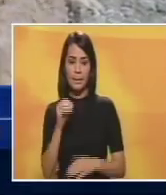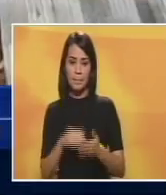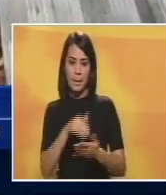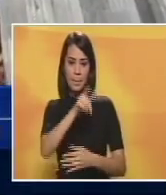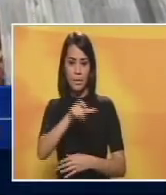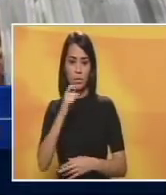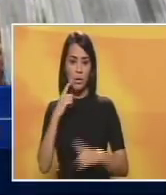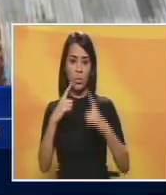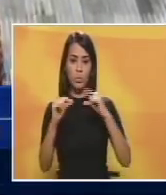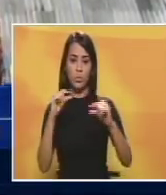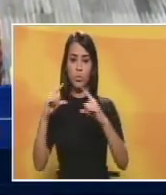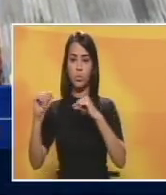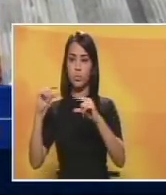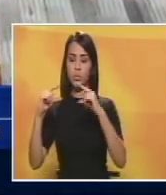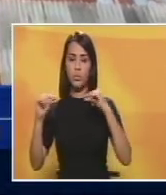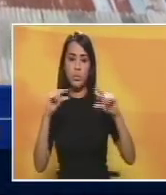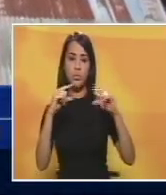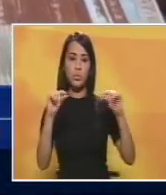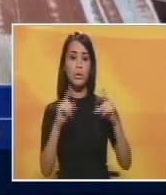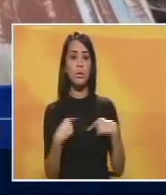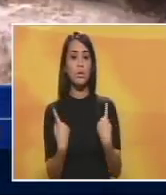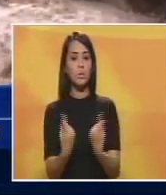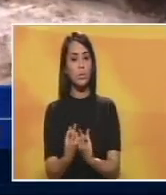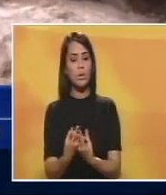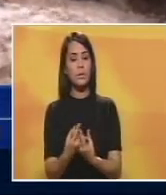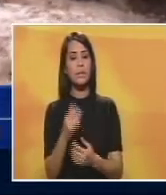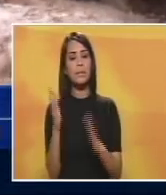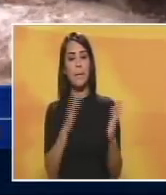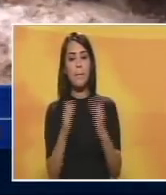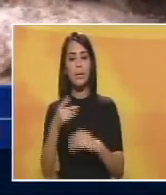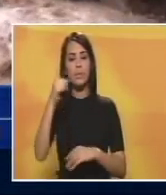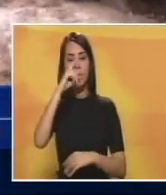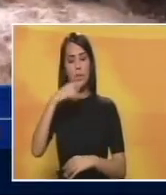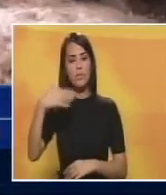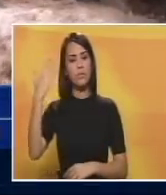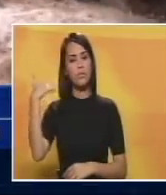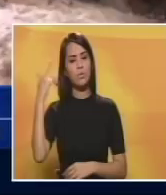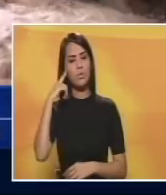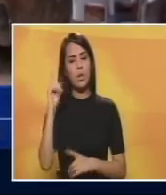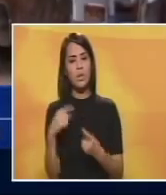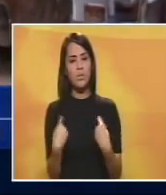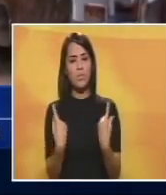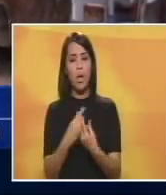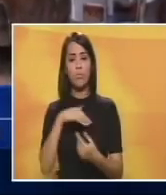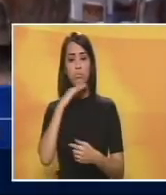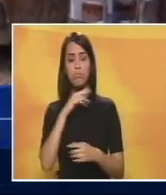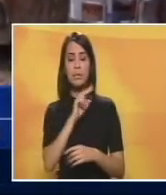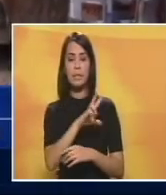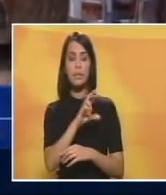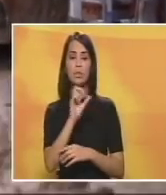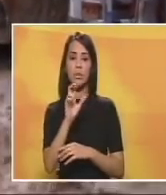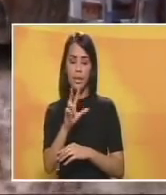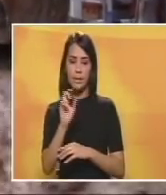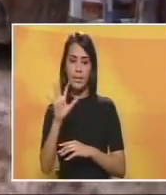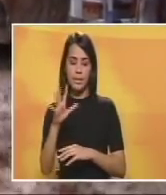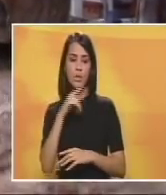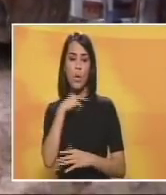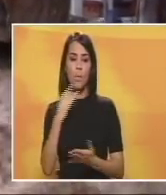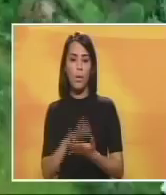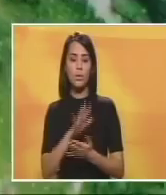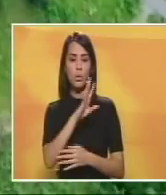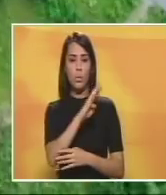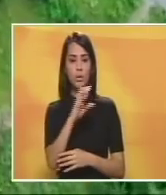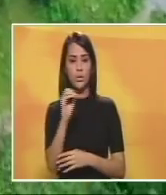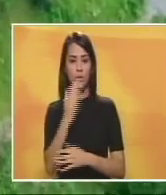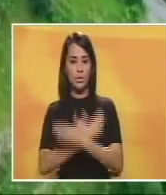fueron desalojadas por el temporal en esa zona, que en marzo del año pasado fue escenario de una avalancha que dejó 335 muertos y